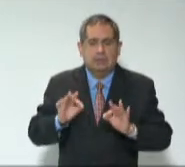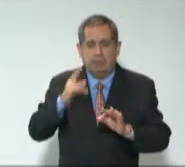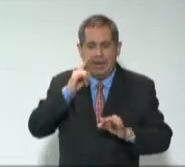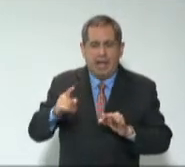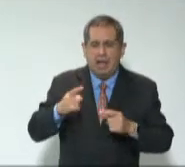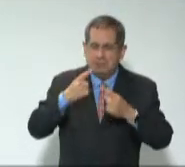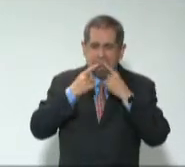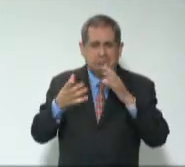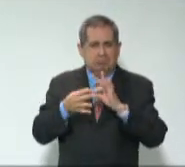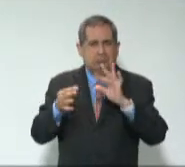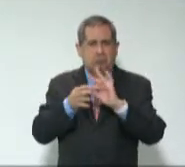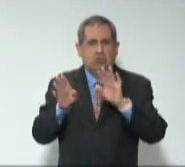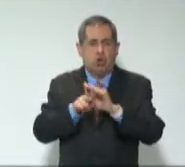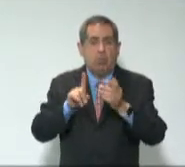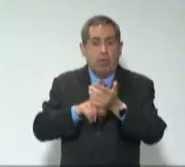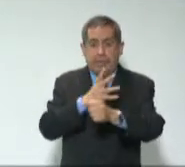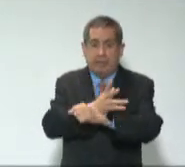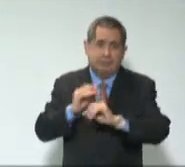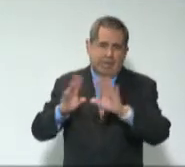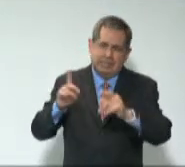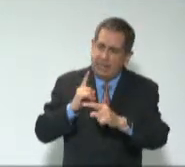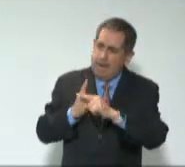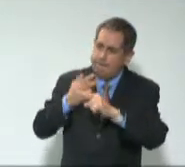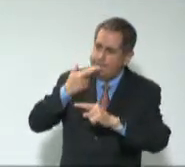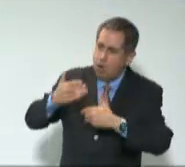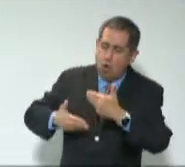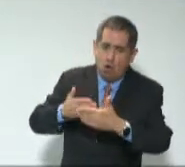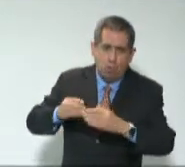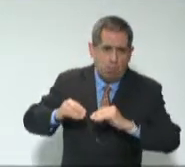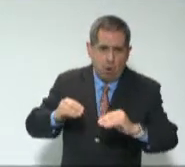circunstancias como puede ser la transparencia proactiva